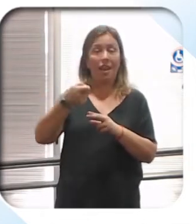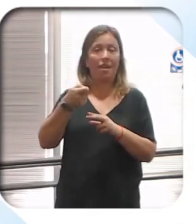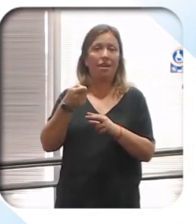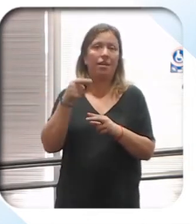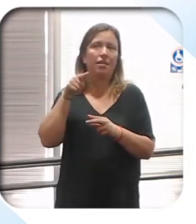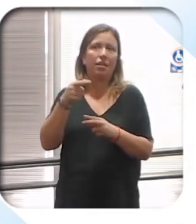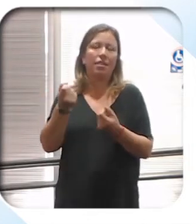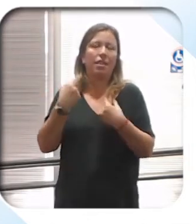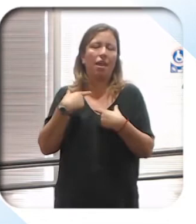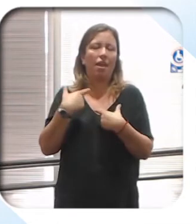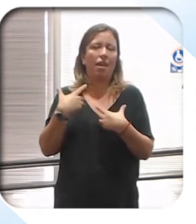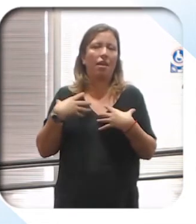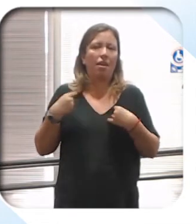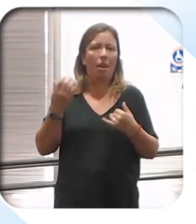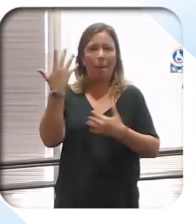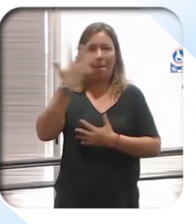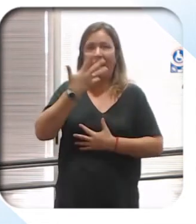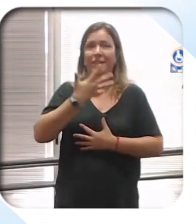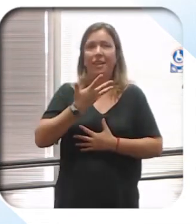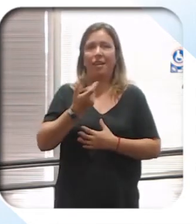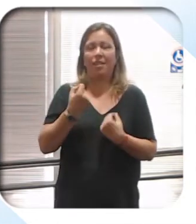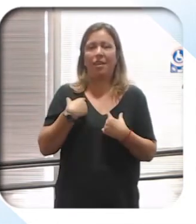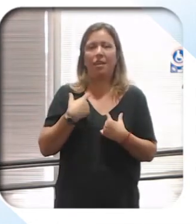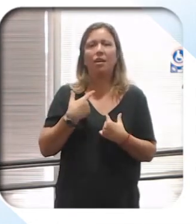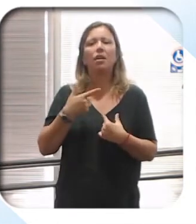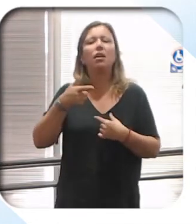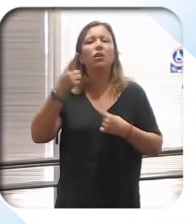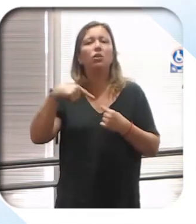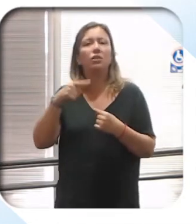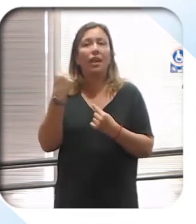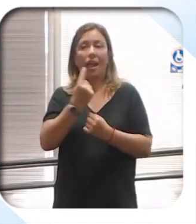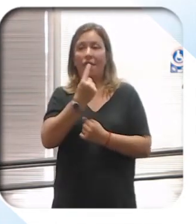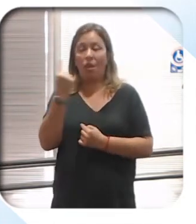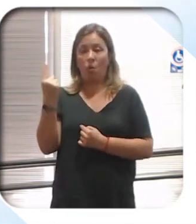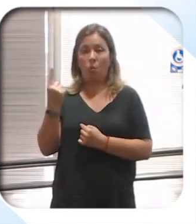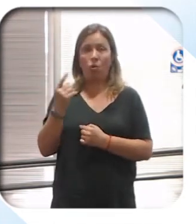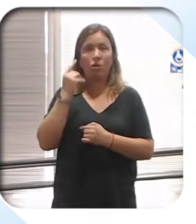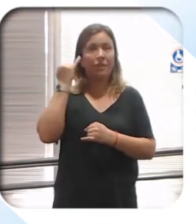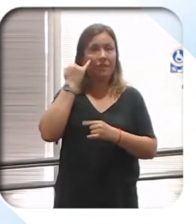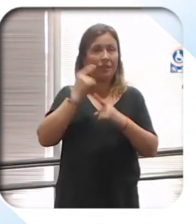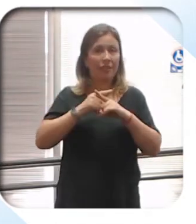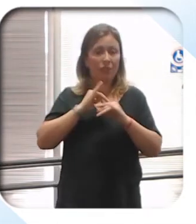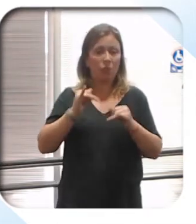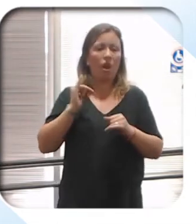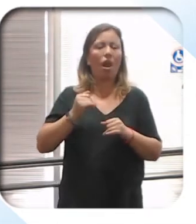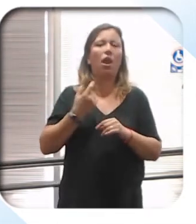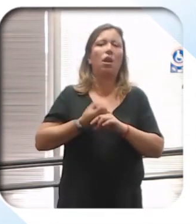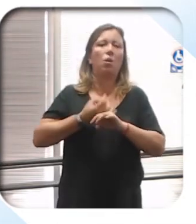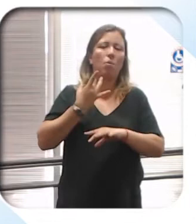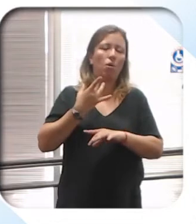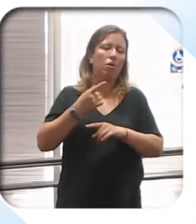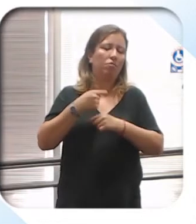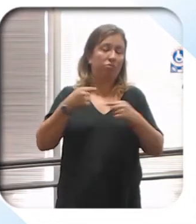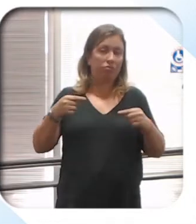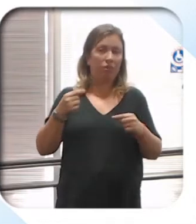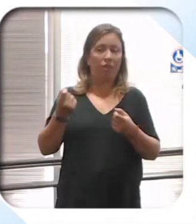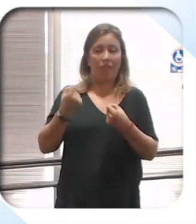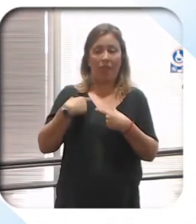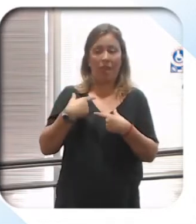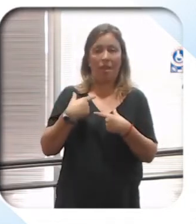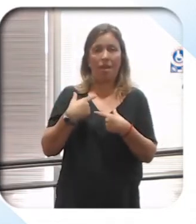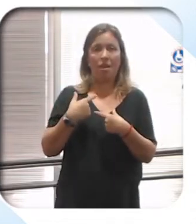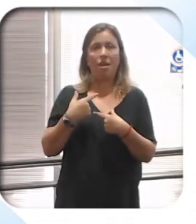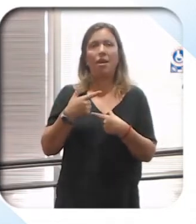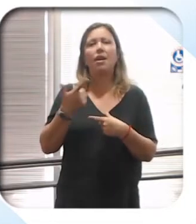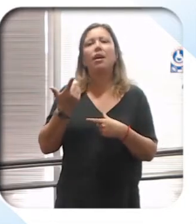que da sensación de bienestar y placer. Las hormonas sexuales, como los andrógenos, que son la testosterona y sus precursores.